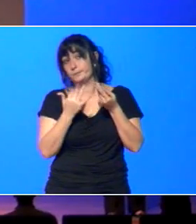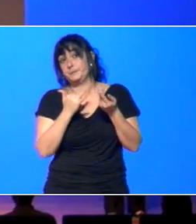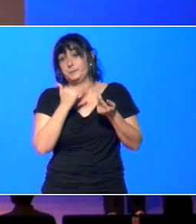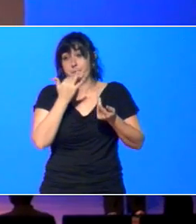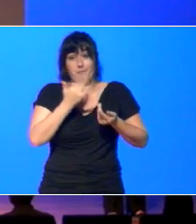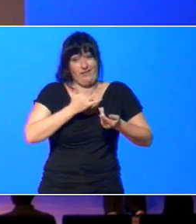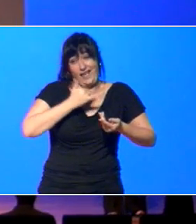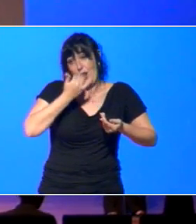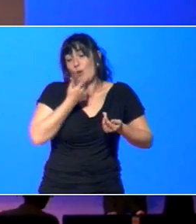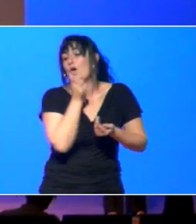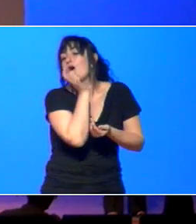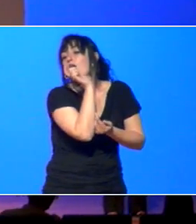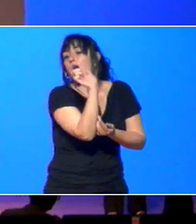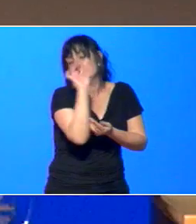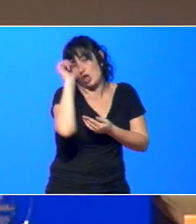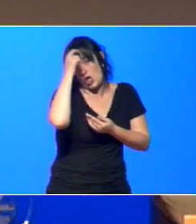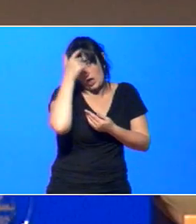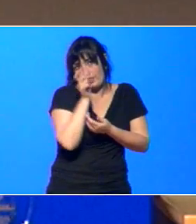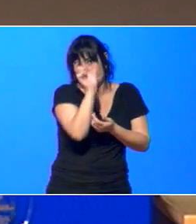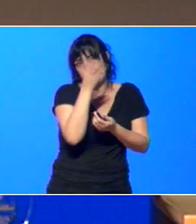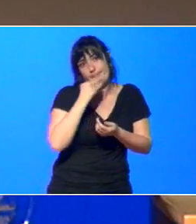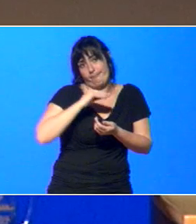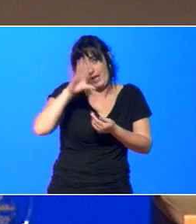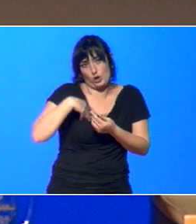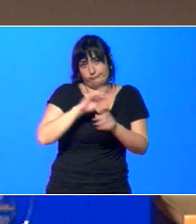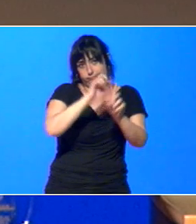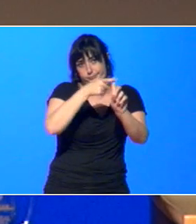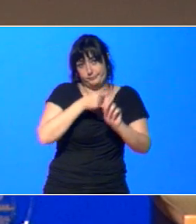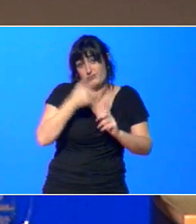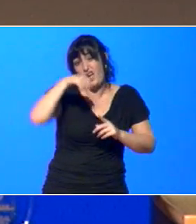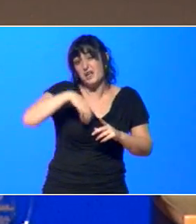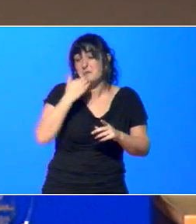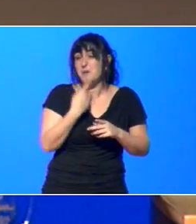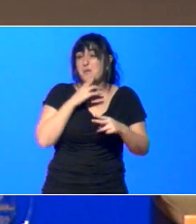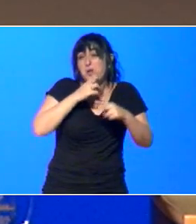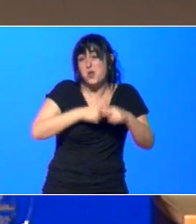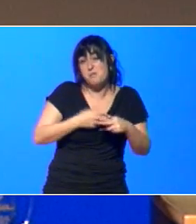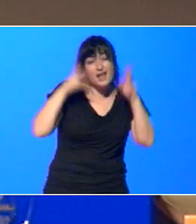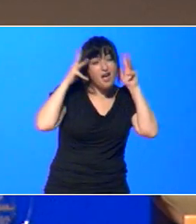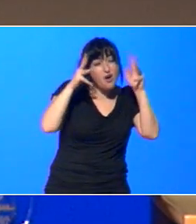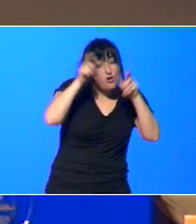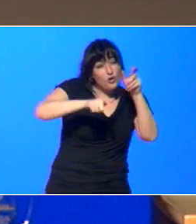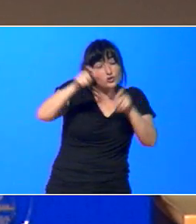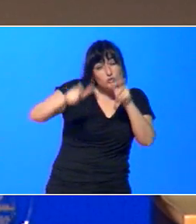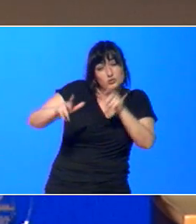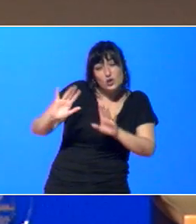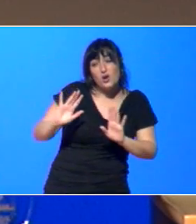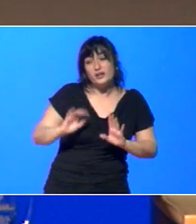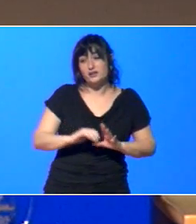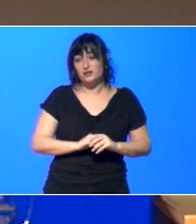encontraríamos un término que recoge mejor. Aquí se han llamado consultores en el País Vasco, hasta algunos de ellos, por lo menos, no sé si se